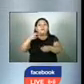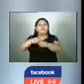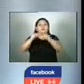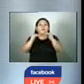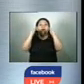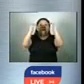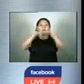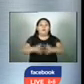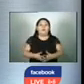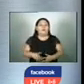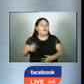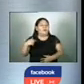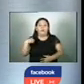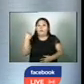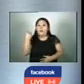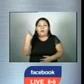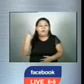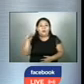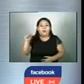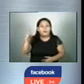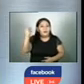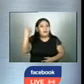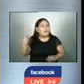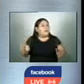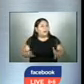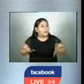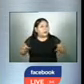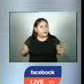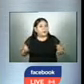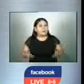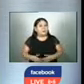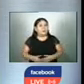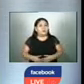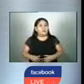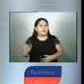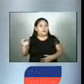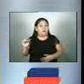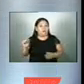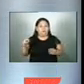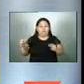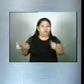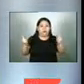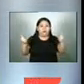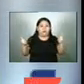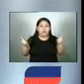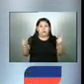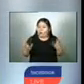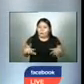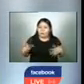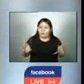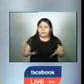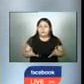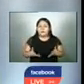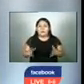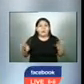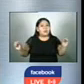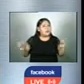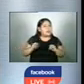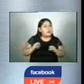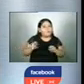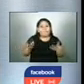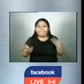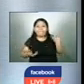Ese día no entiendo qué pasó en realidad. Pasó todo así de repente, todo de la nada, sin ninguna